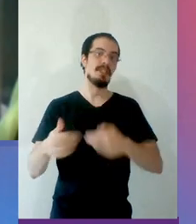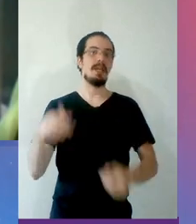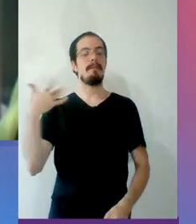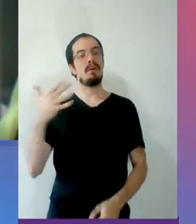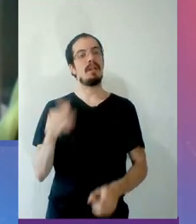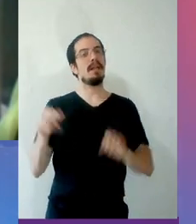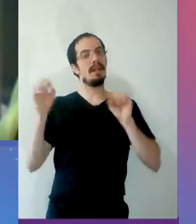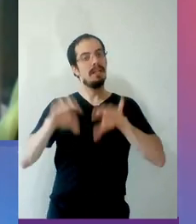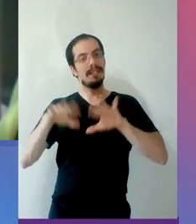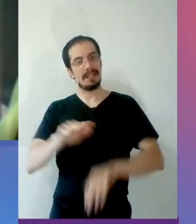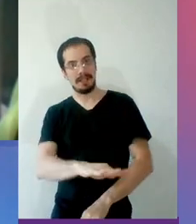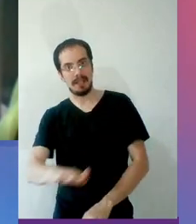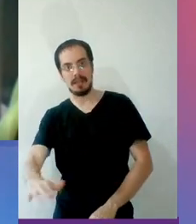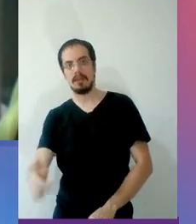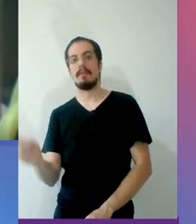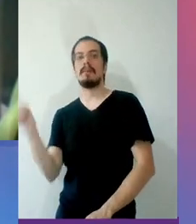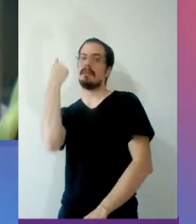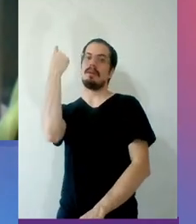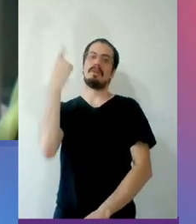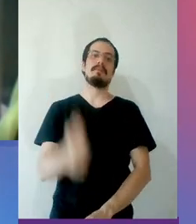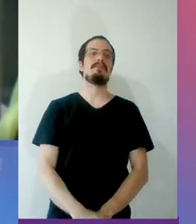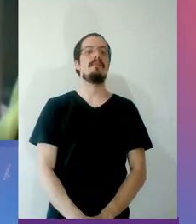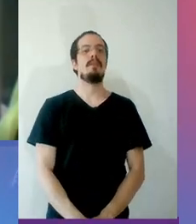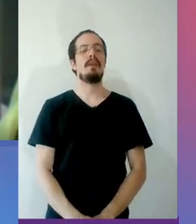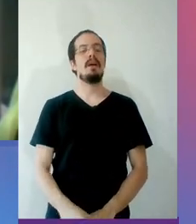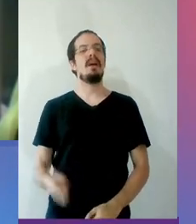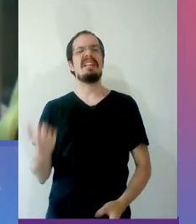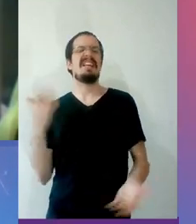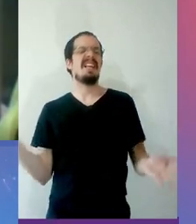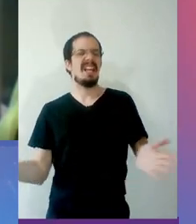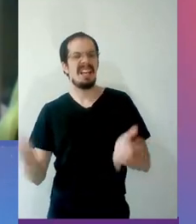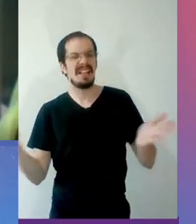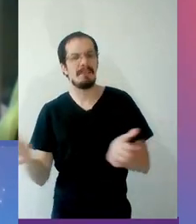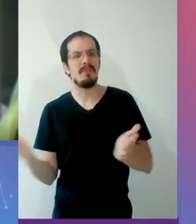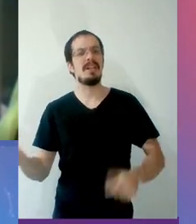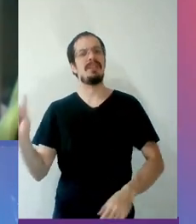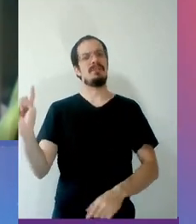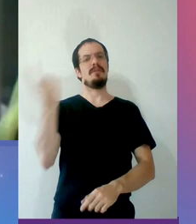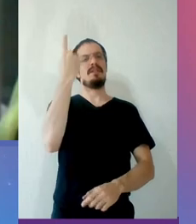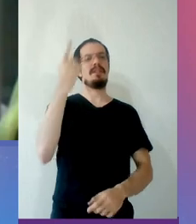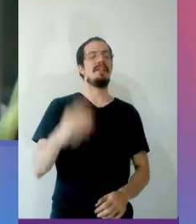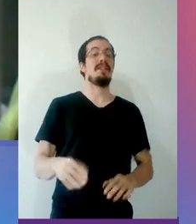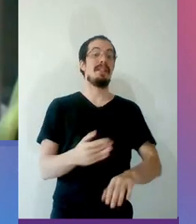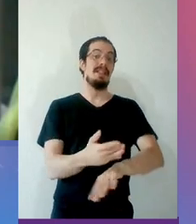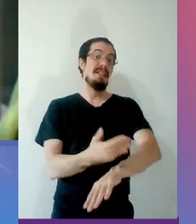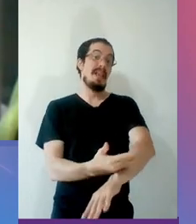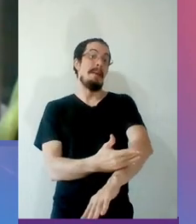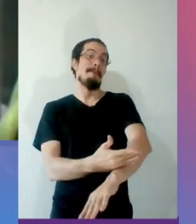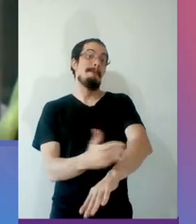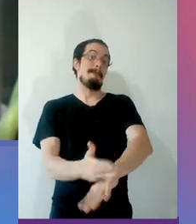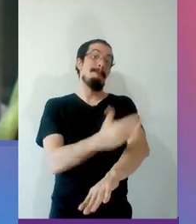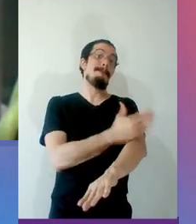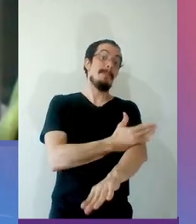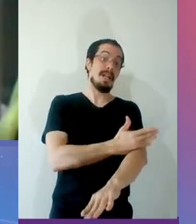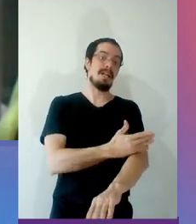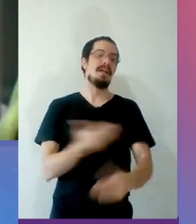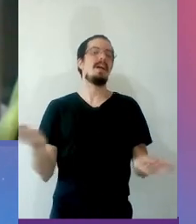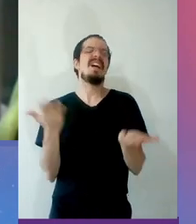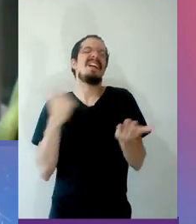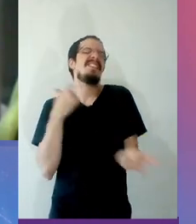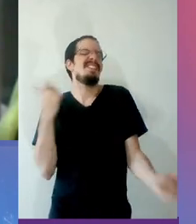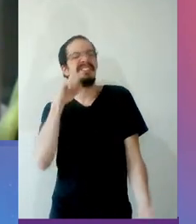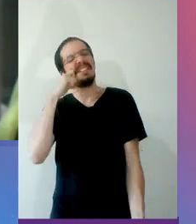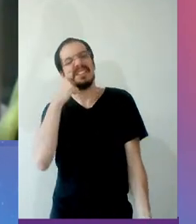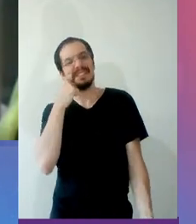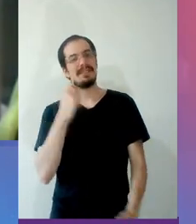la estimulación, ¿y la estimulación temprana qué es? Y esta discusión que pone Elia en el tapete,